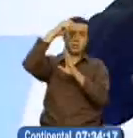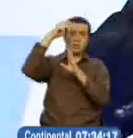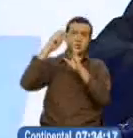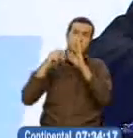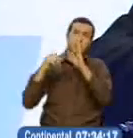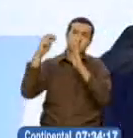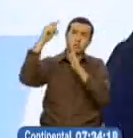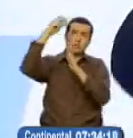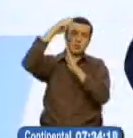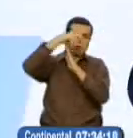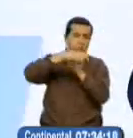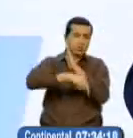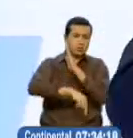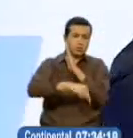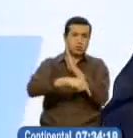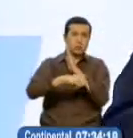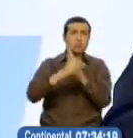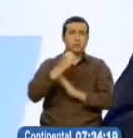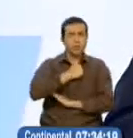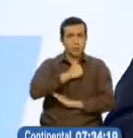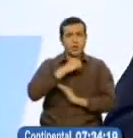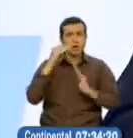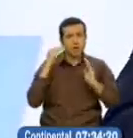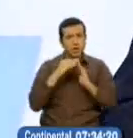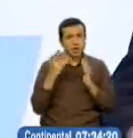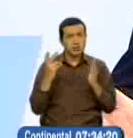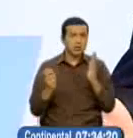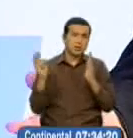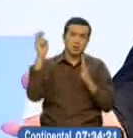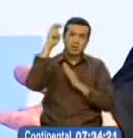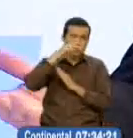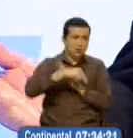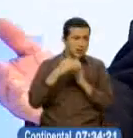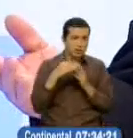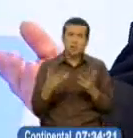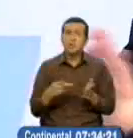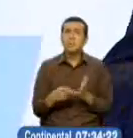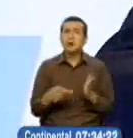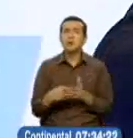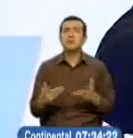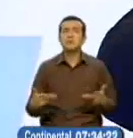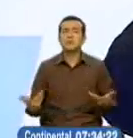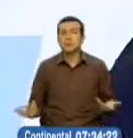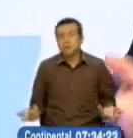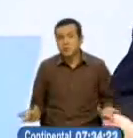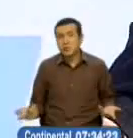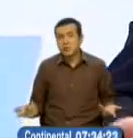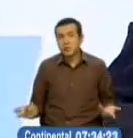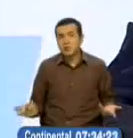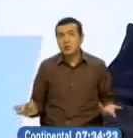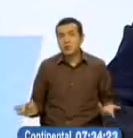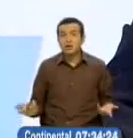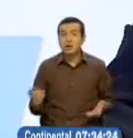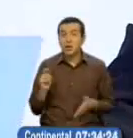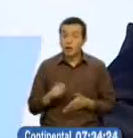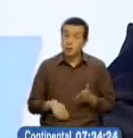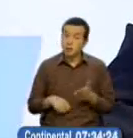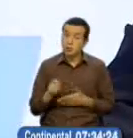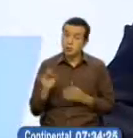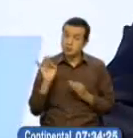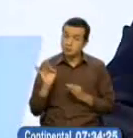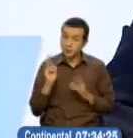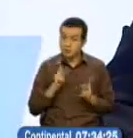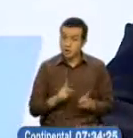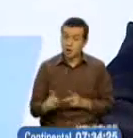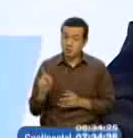una escalera, bajarse luego para entrar a su propia casa. ¿Qué pasó? Seguramente no se aprobaron adecuadamente los